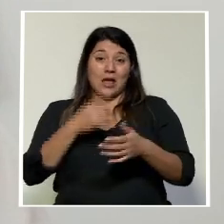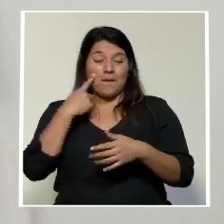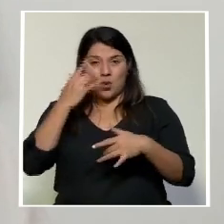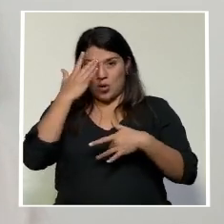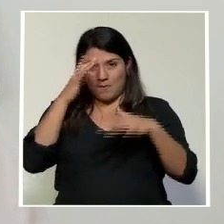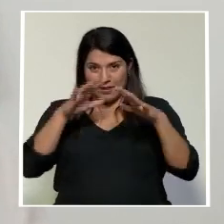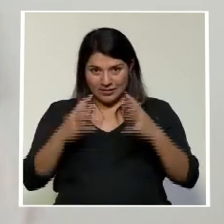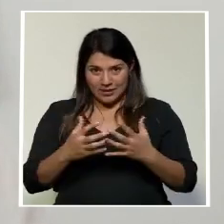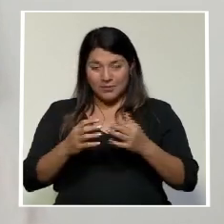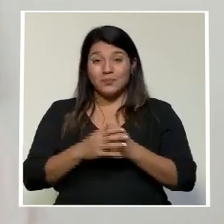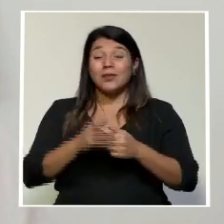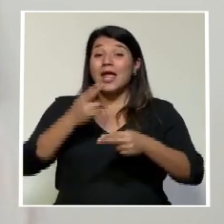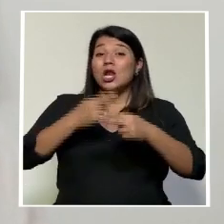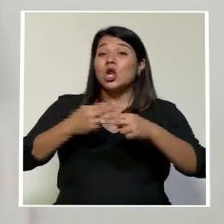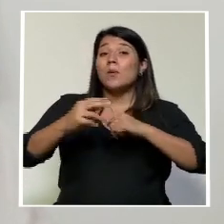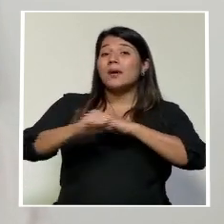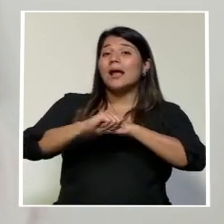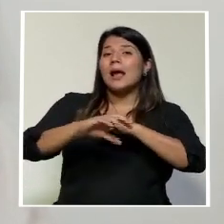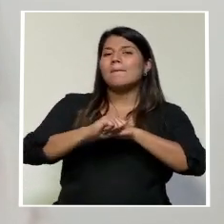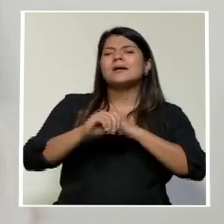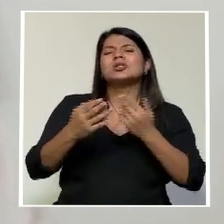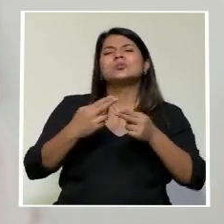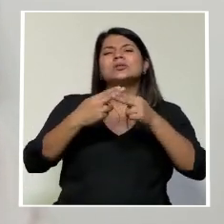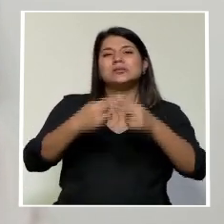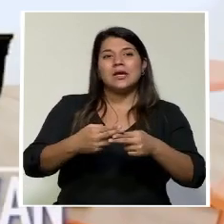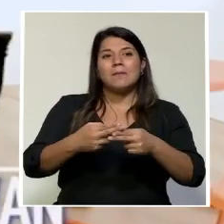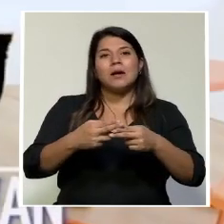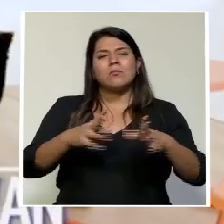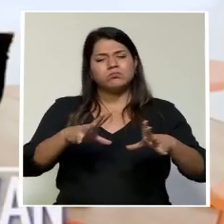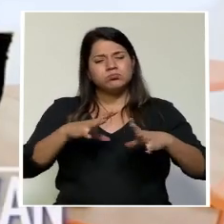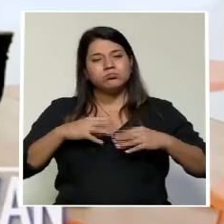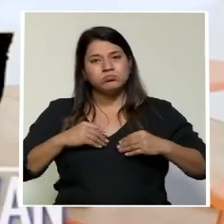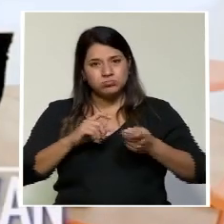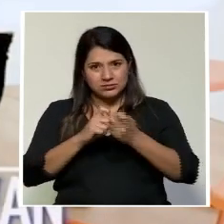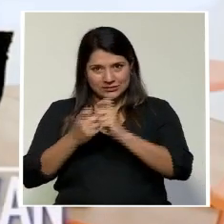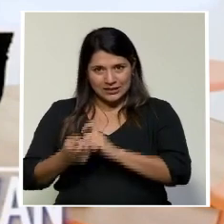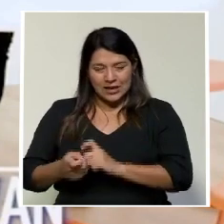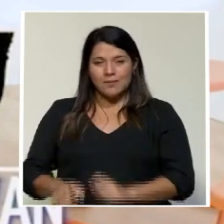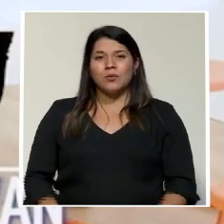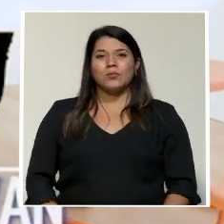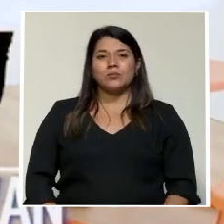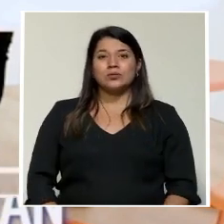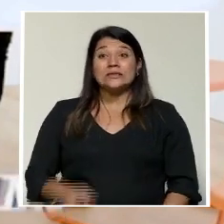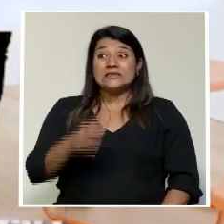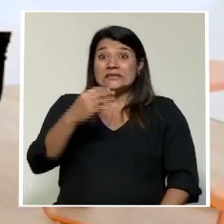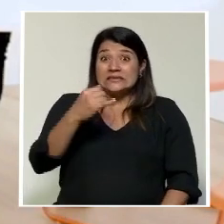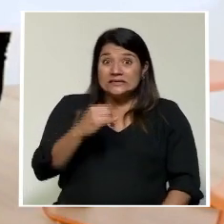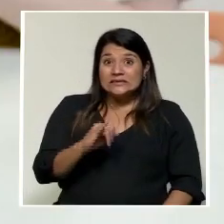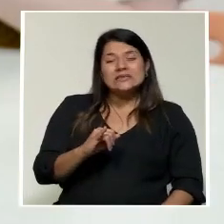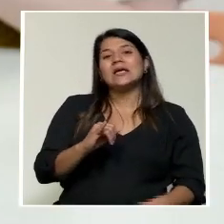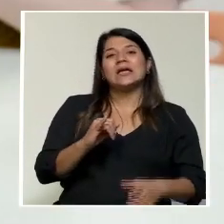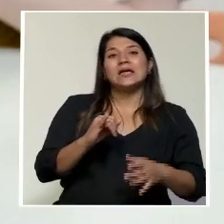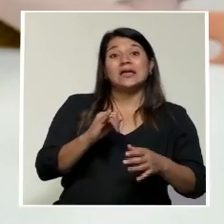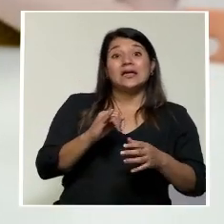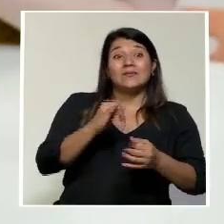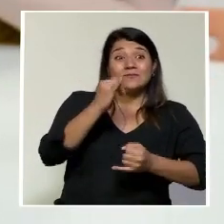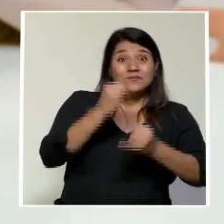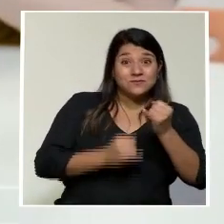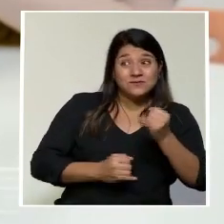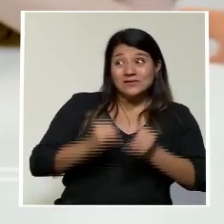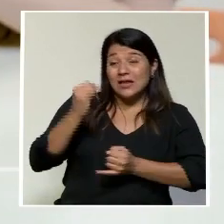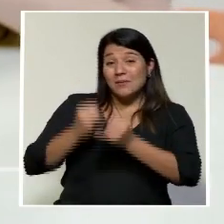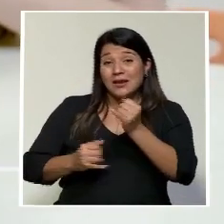El nombre de la campaña es Abracemos el Cambio. Saliendo, salimos juntos es una de las frases empleadas por la